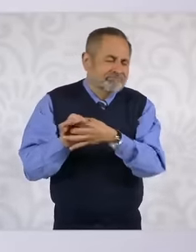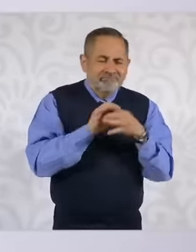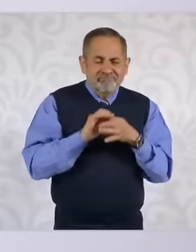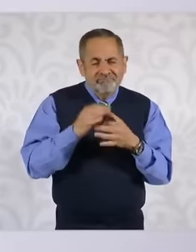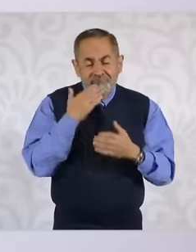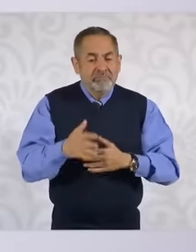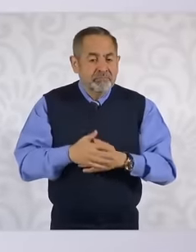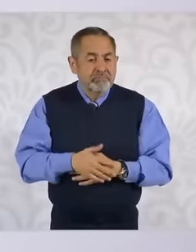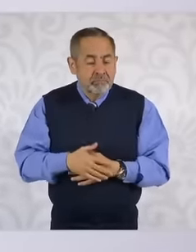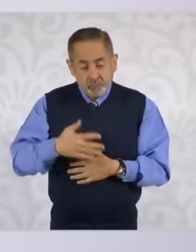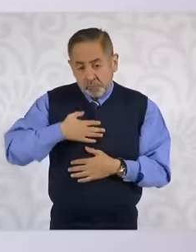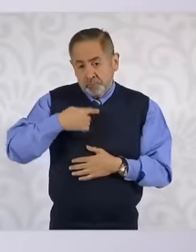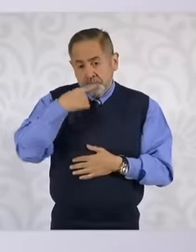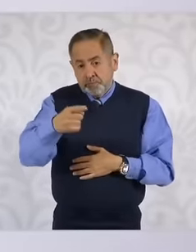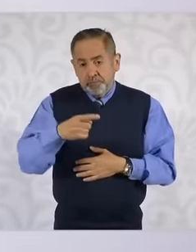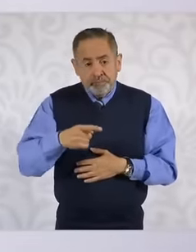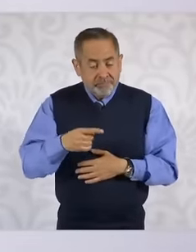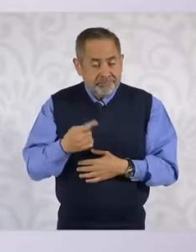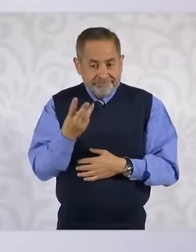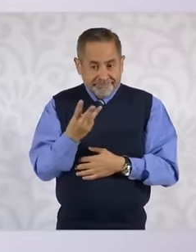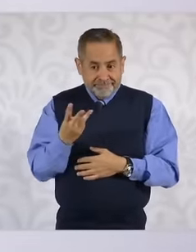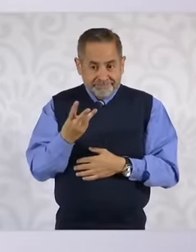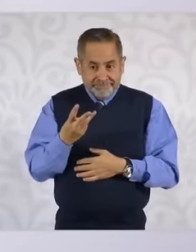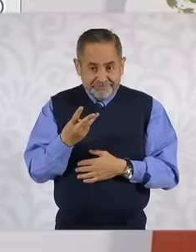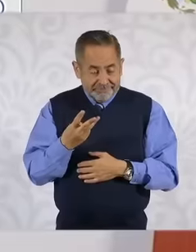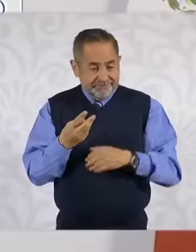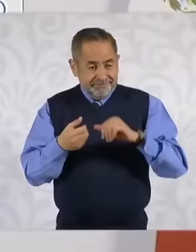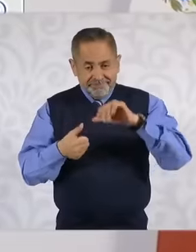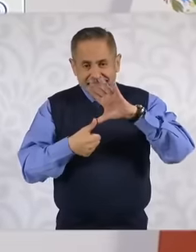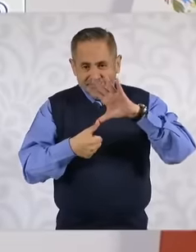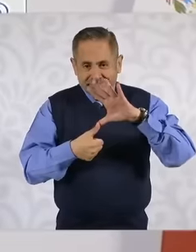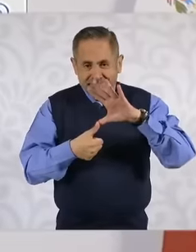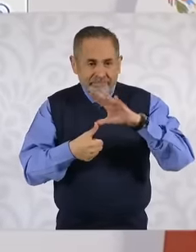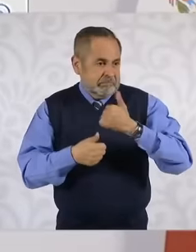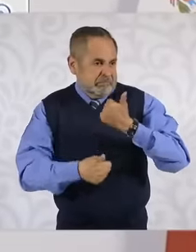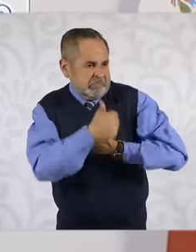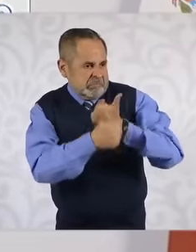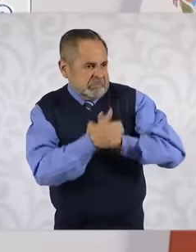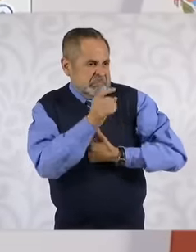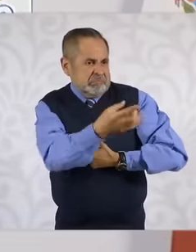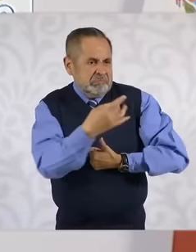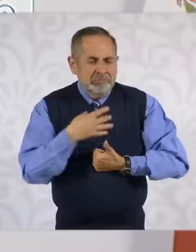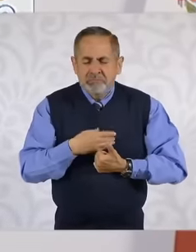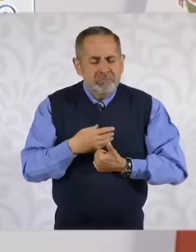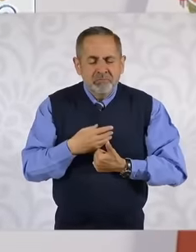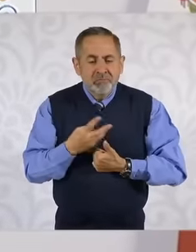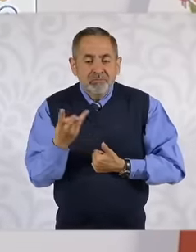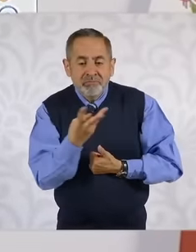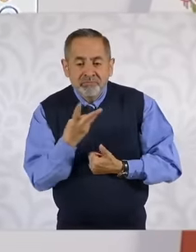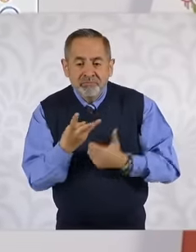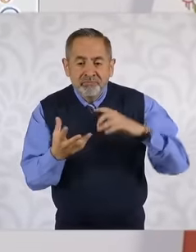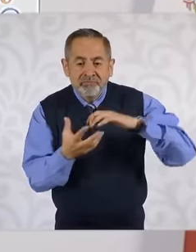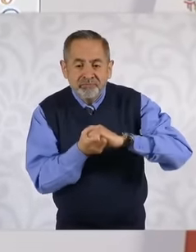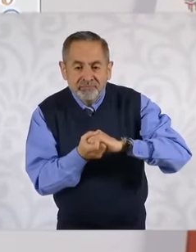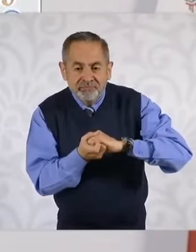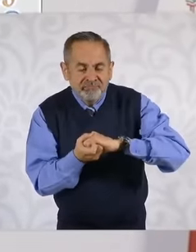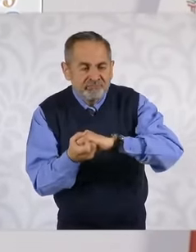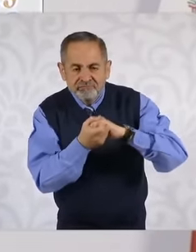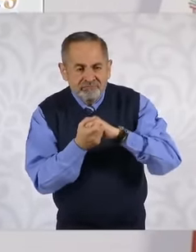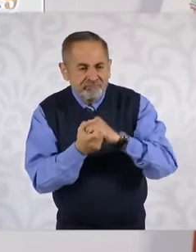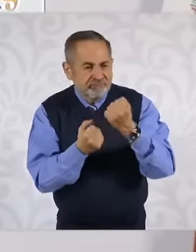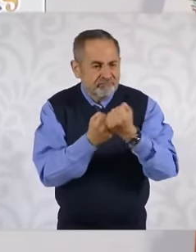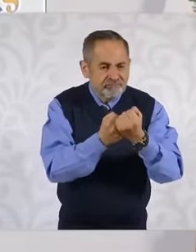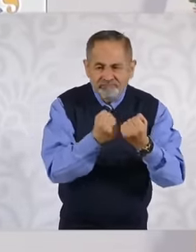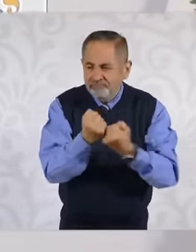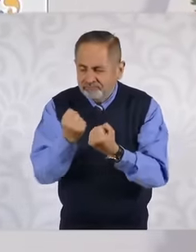en el discurso, entre nosotros no competimos, nos complementamos. Y eso está establecido en el